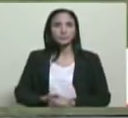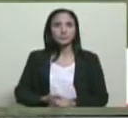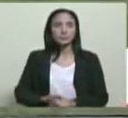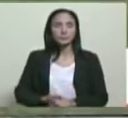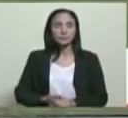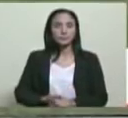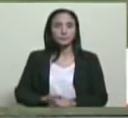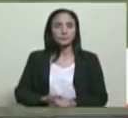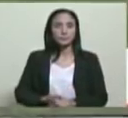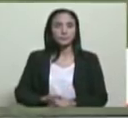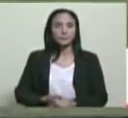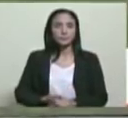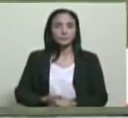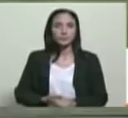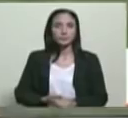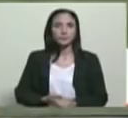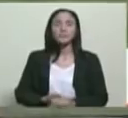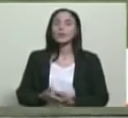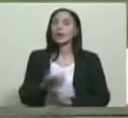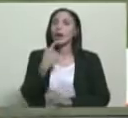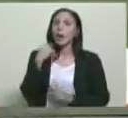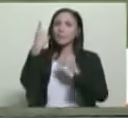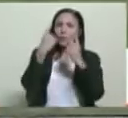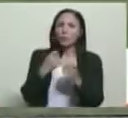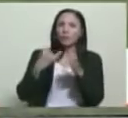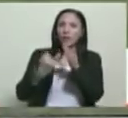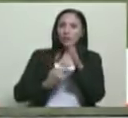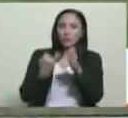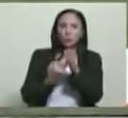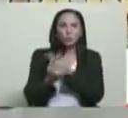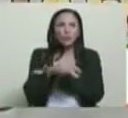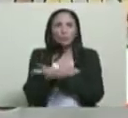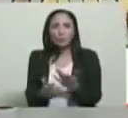Ajá, por el INSE.